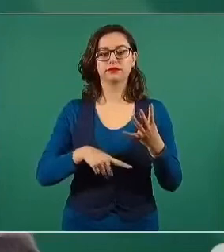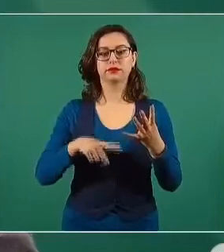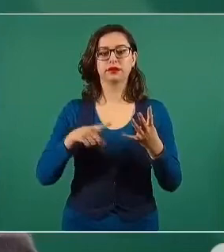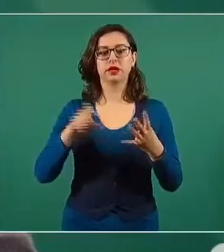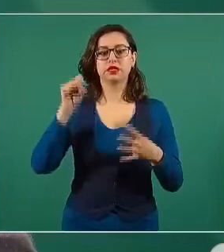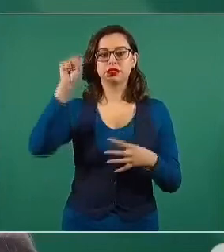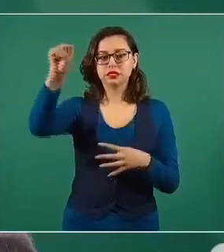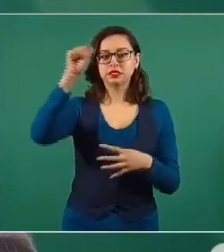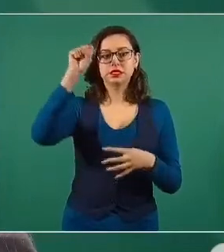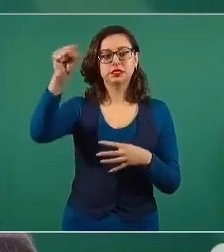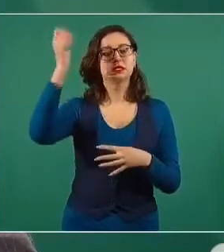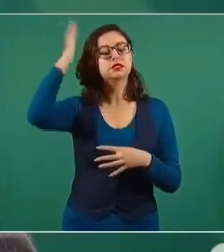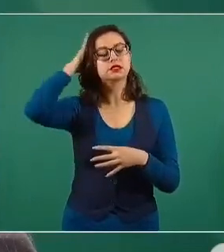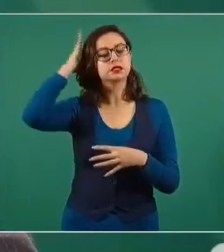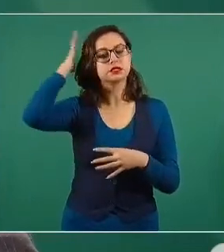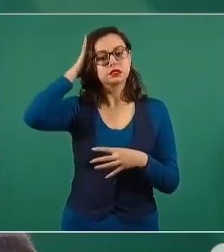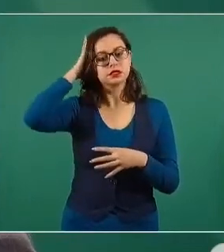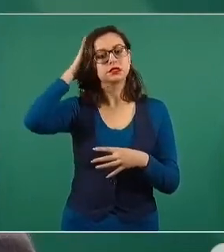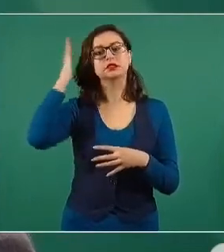dirigentes sindicales,